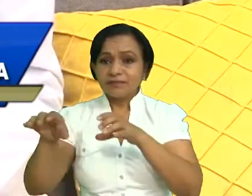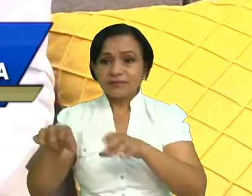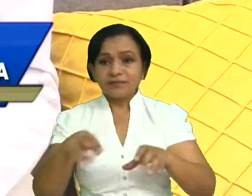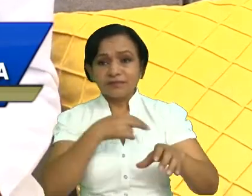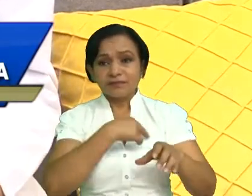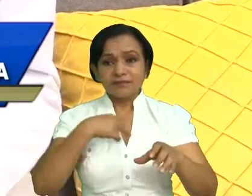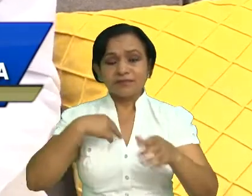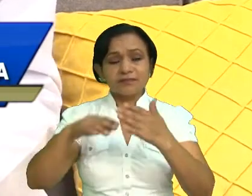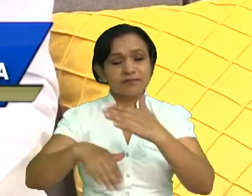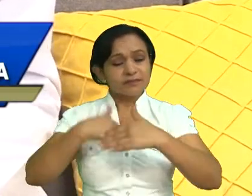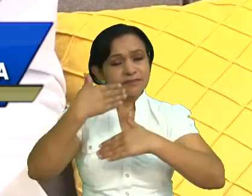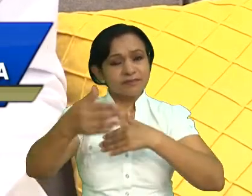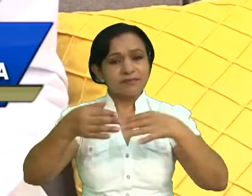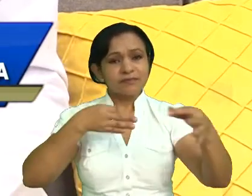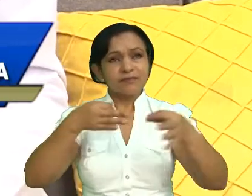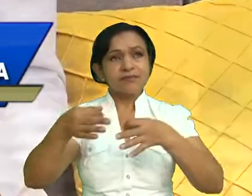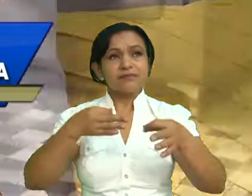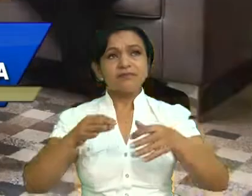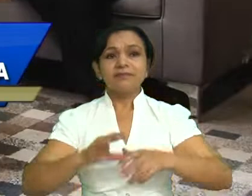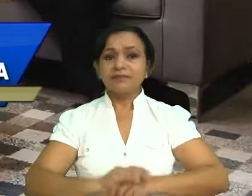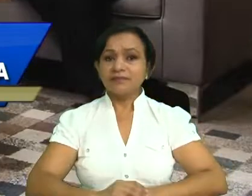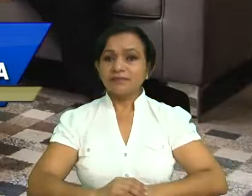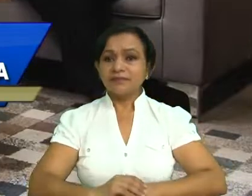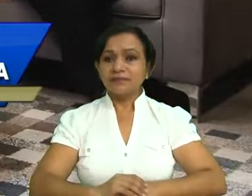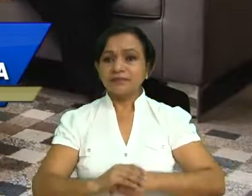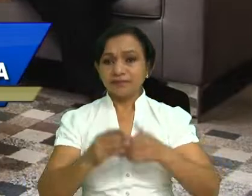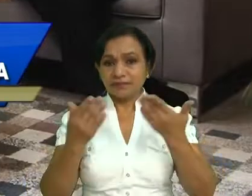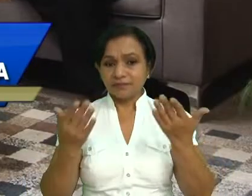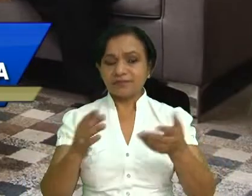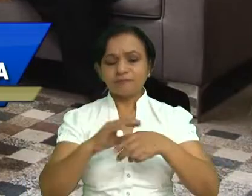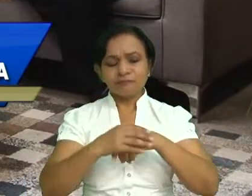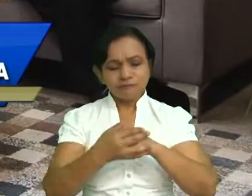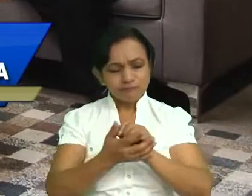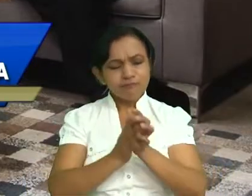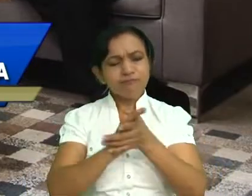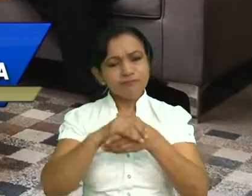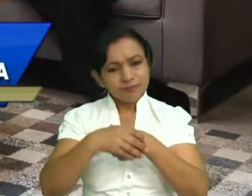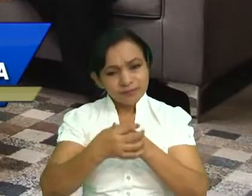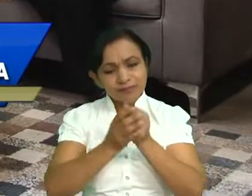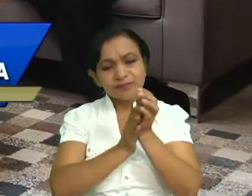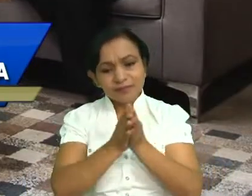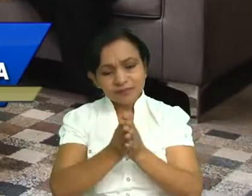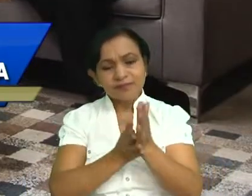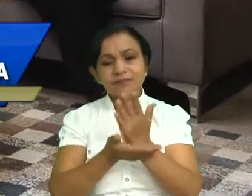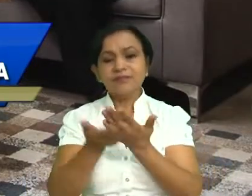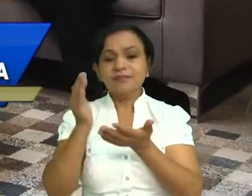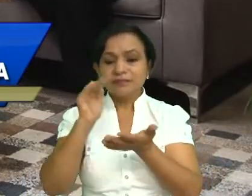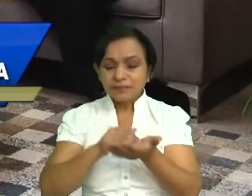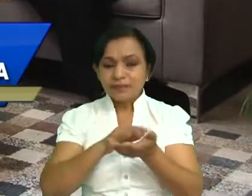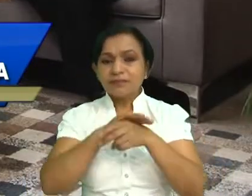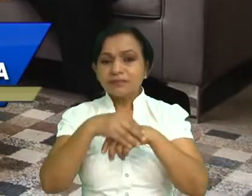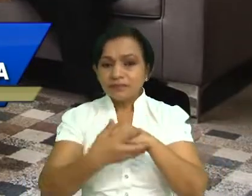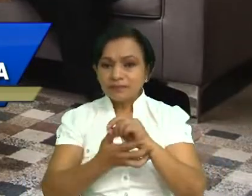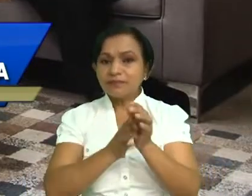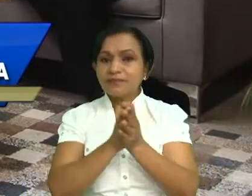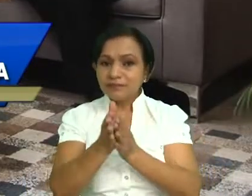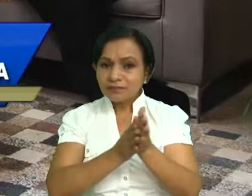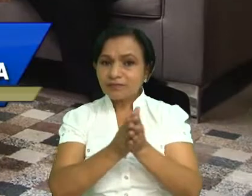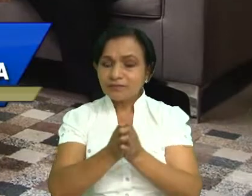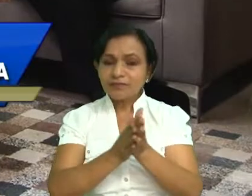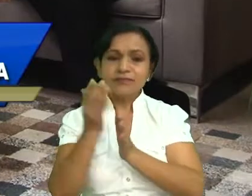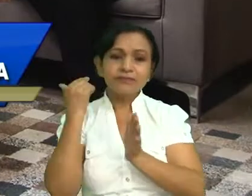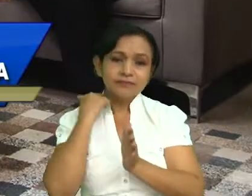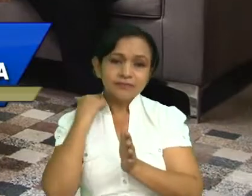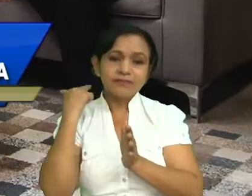profundizar posteriormente. Claro que sí, sin duda alguna, el lavado de manos, reiterado el llamado, ¿no? Lavado de manos en todo